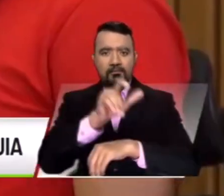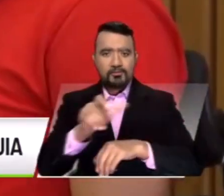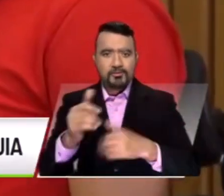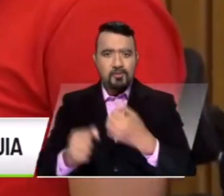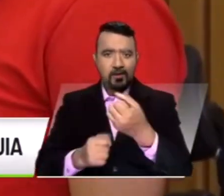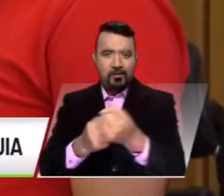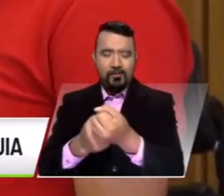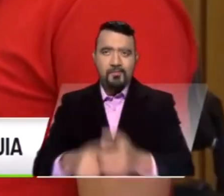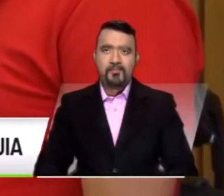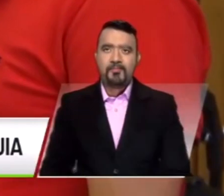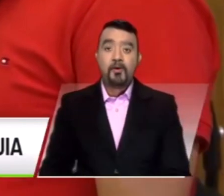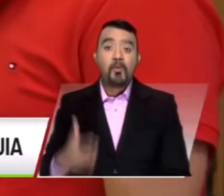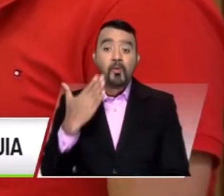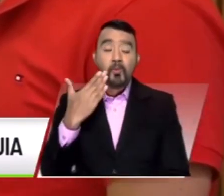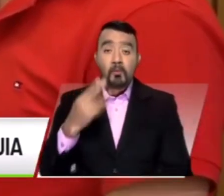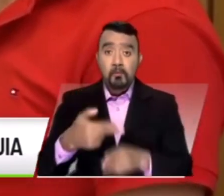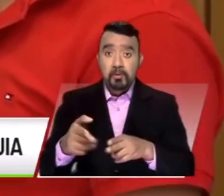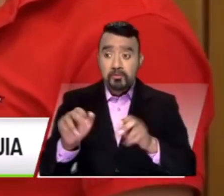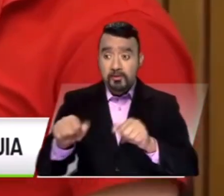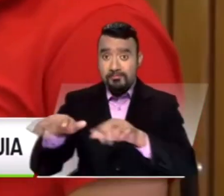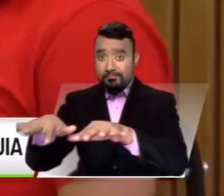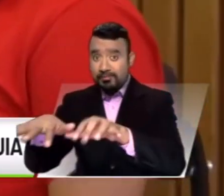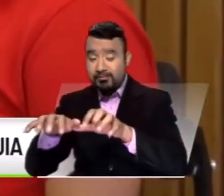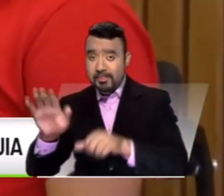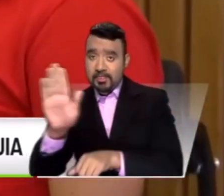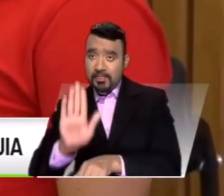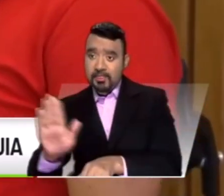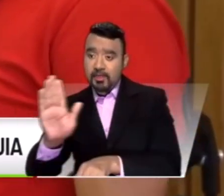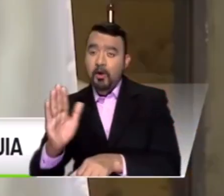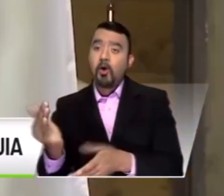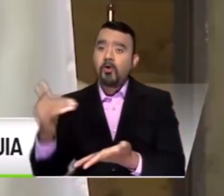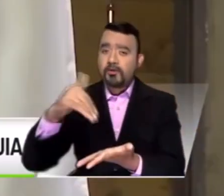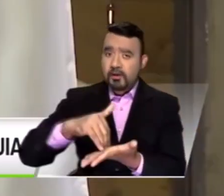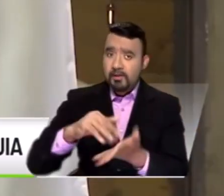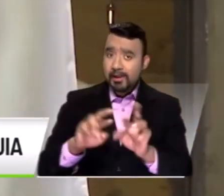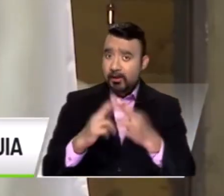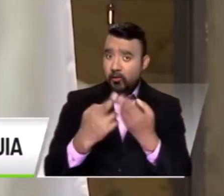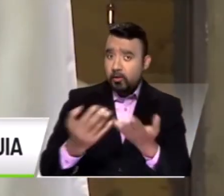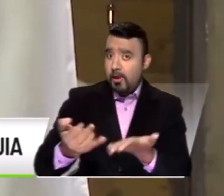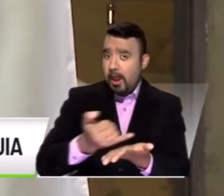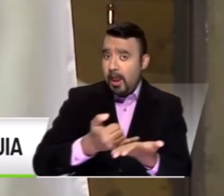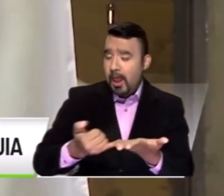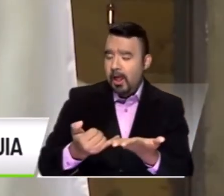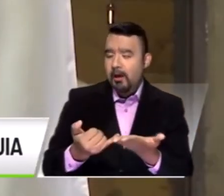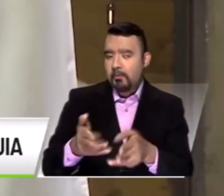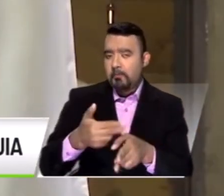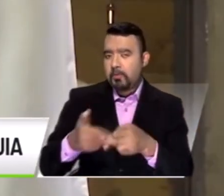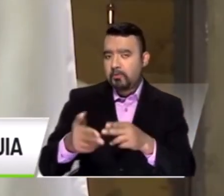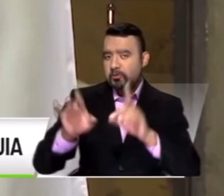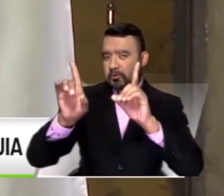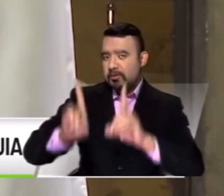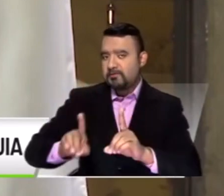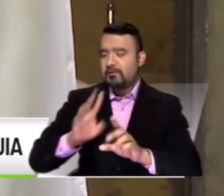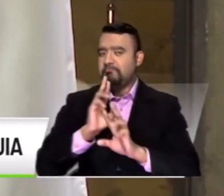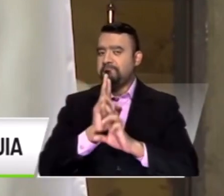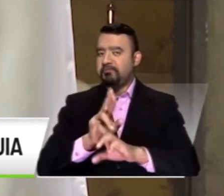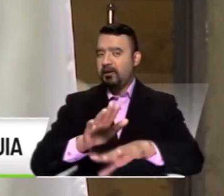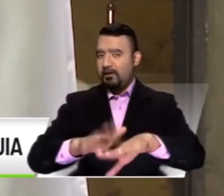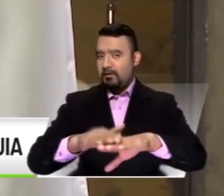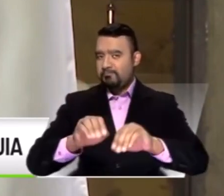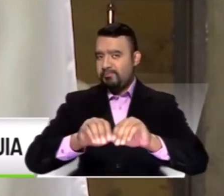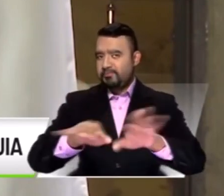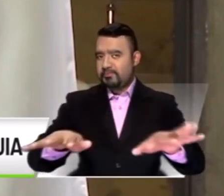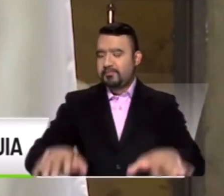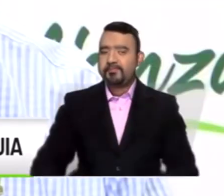definirá si la administración departamental convoca a sesiones extraordinarias para que la asamblea debata sobre nuevos proyectos